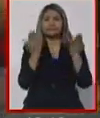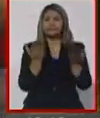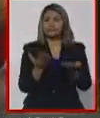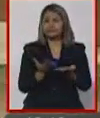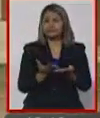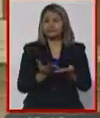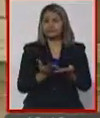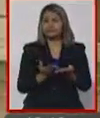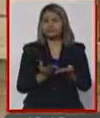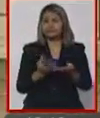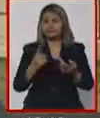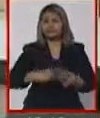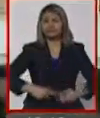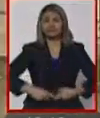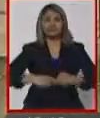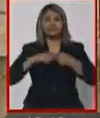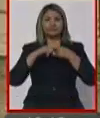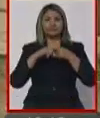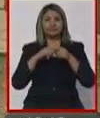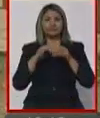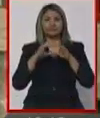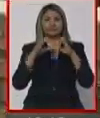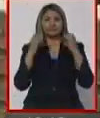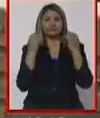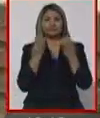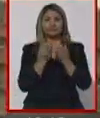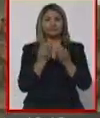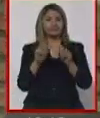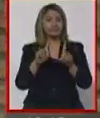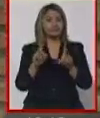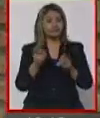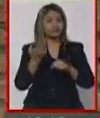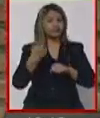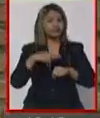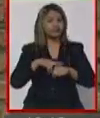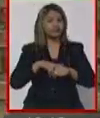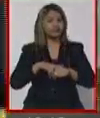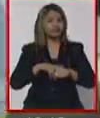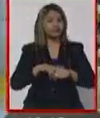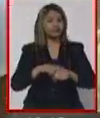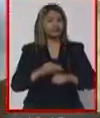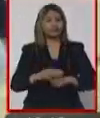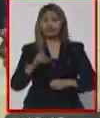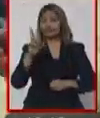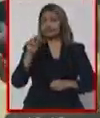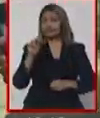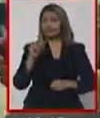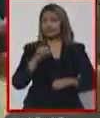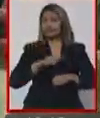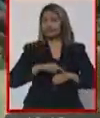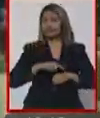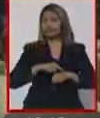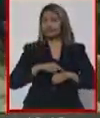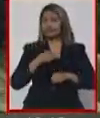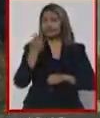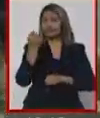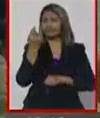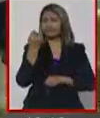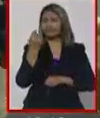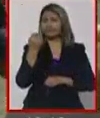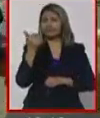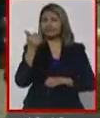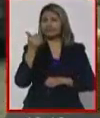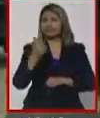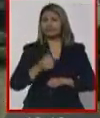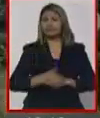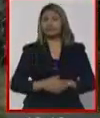unidades educativas se suspendieron las clases. Niña, ¿pasaron clases normales hoy día? No, solo hasta las 11, hasta